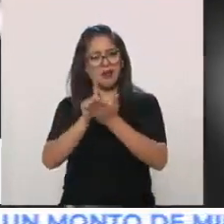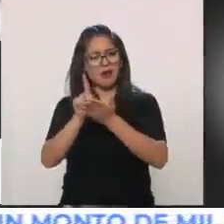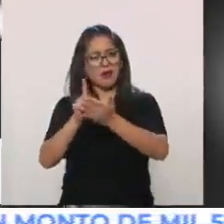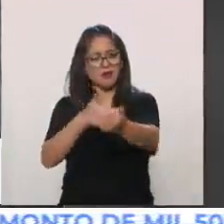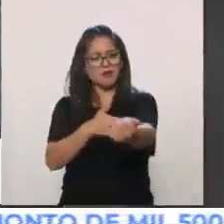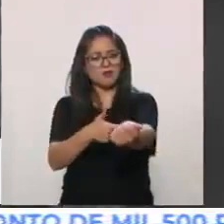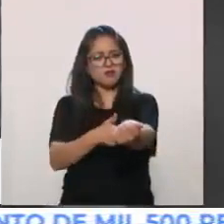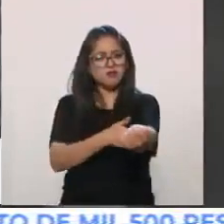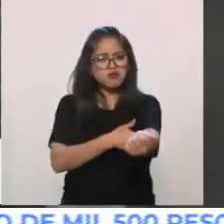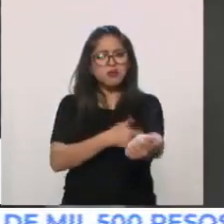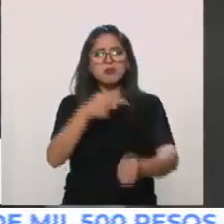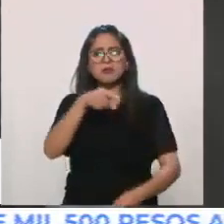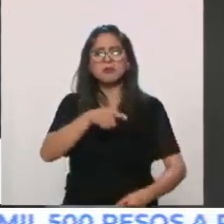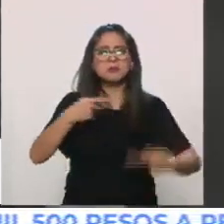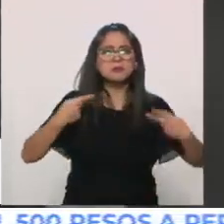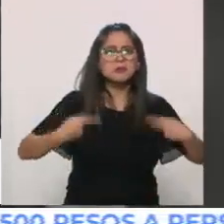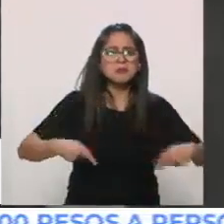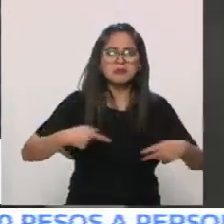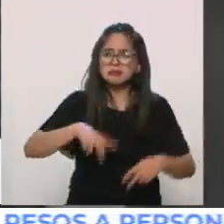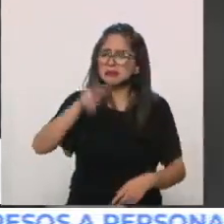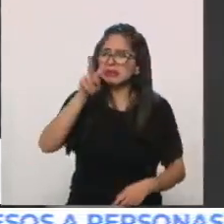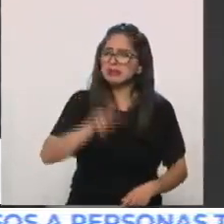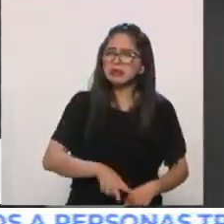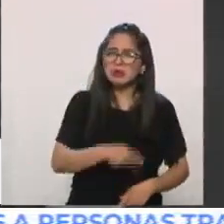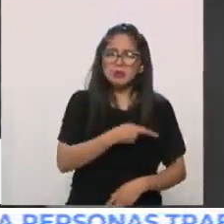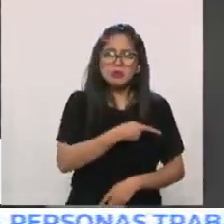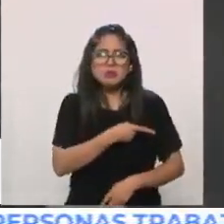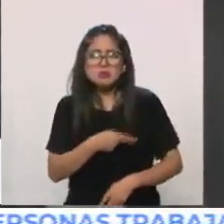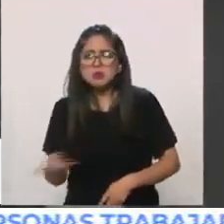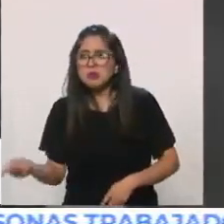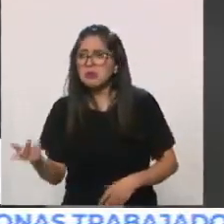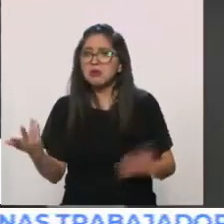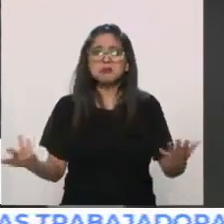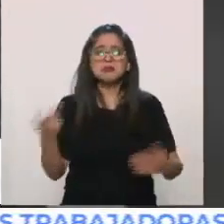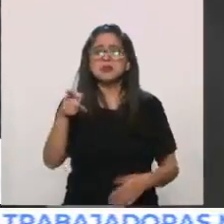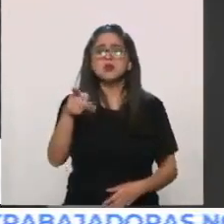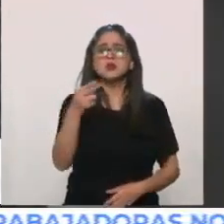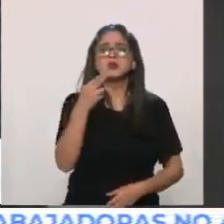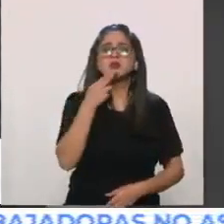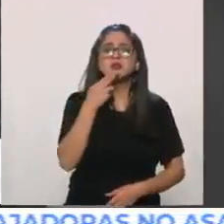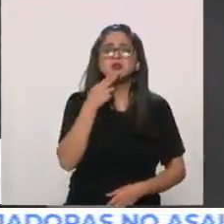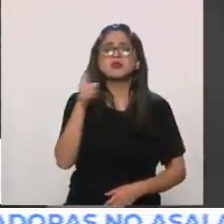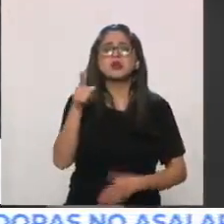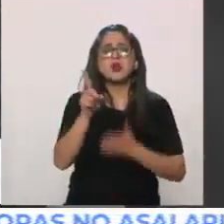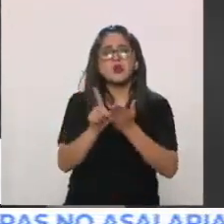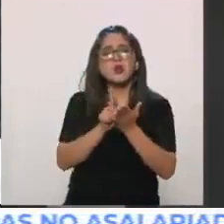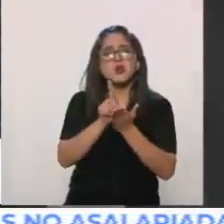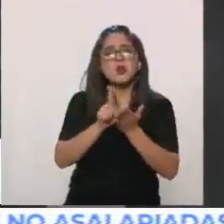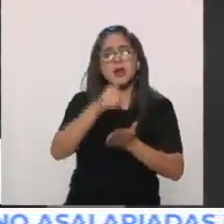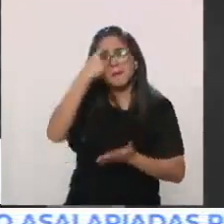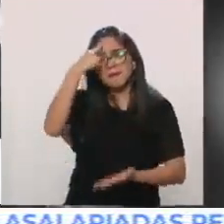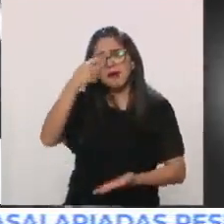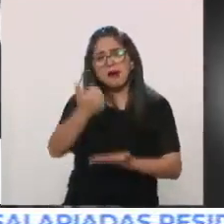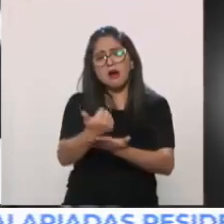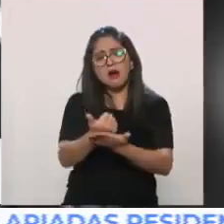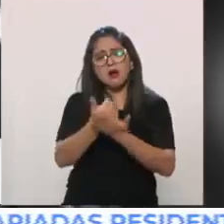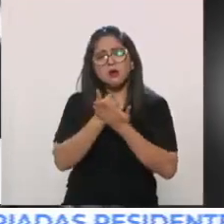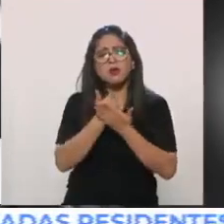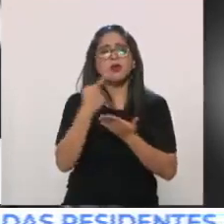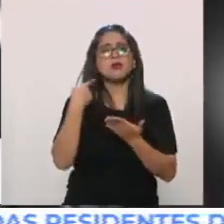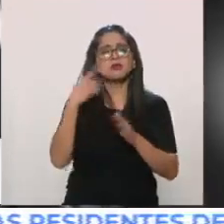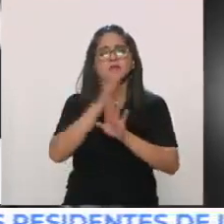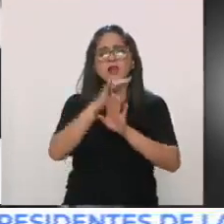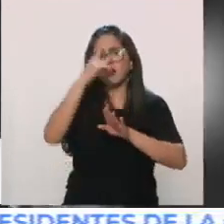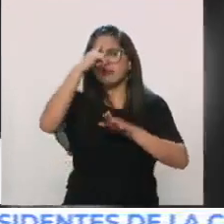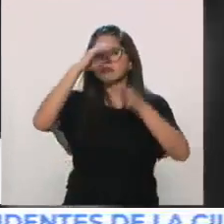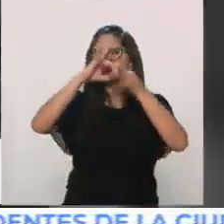más pobres, los que no tenían nada y que usaban la droga como una forma de evasión. Yo creo que es muy